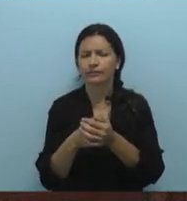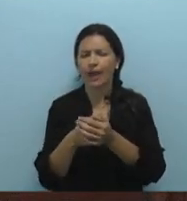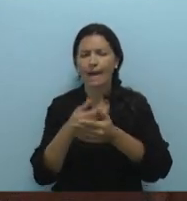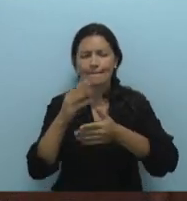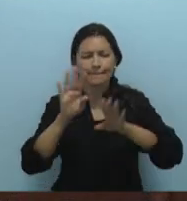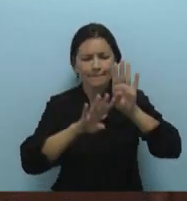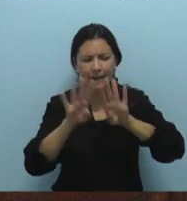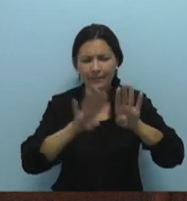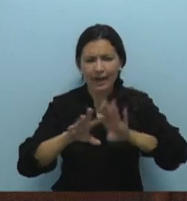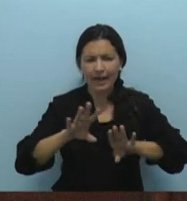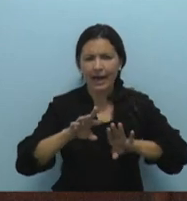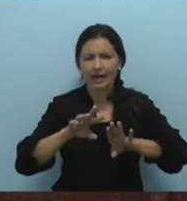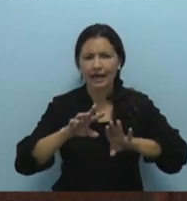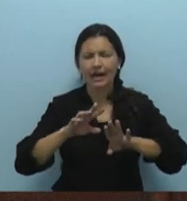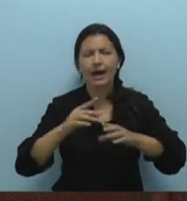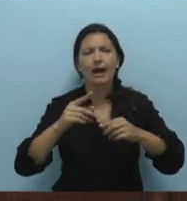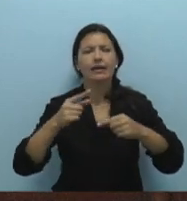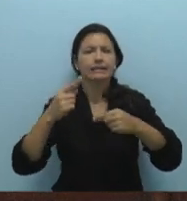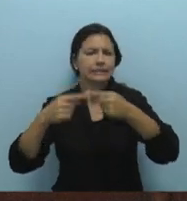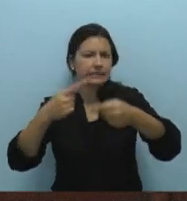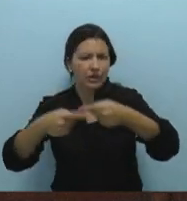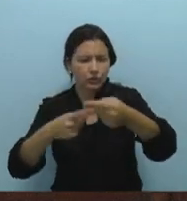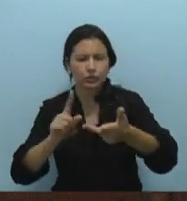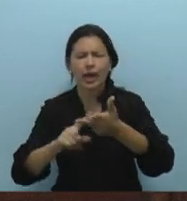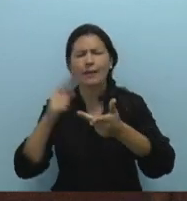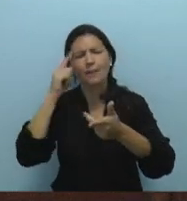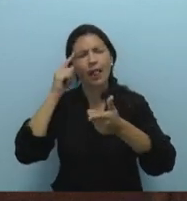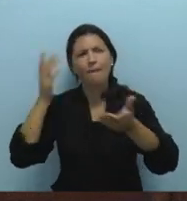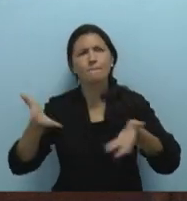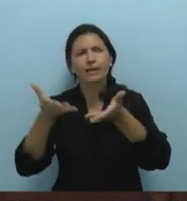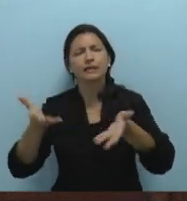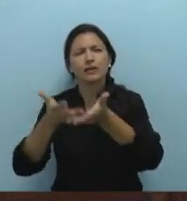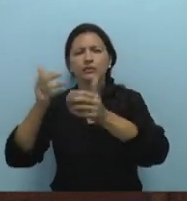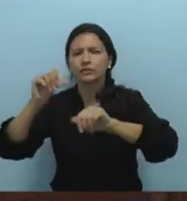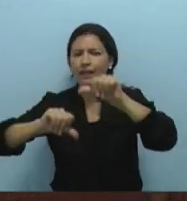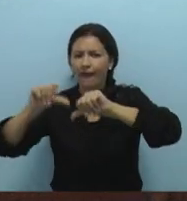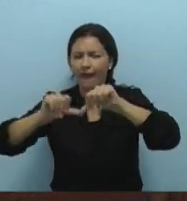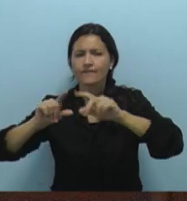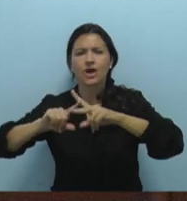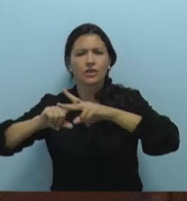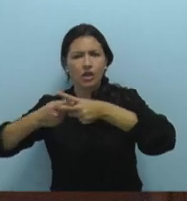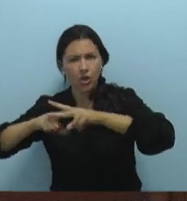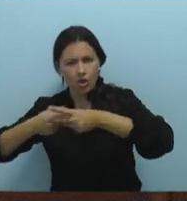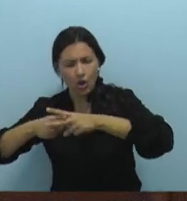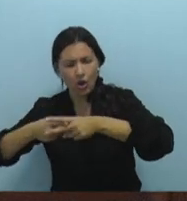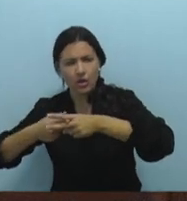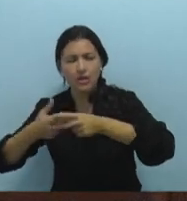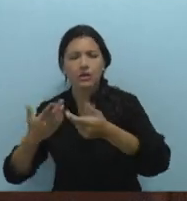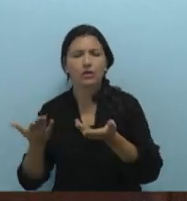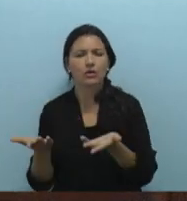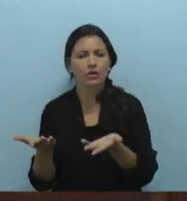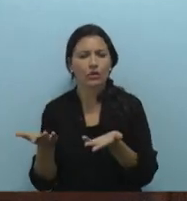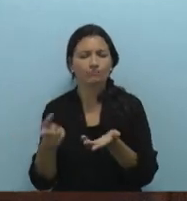planificar, para desarrollarse, para potenciar el sistema científico y tecnológico, que es